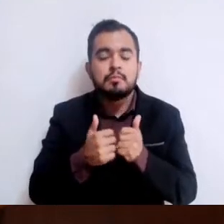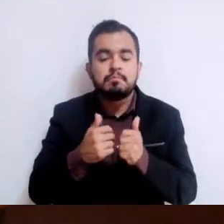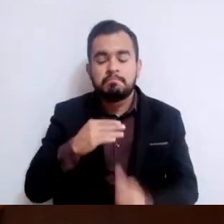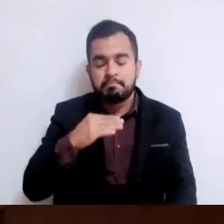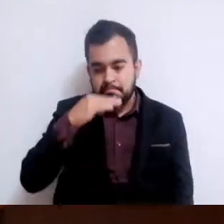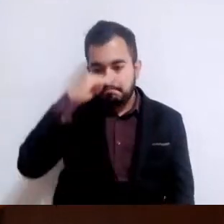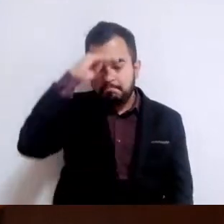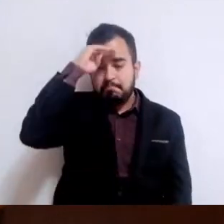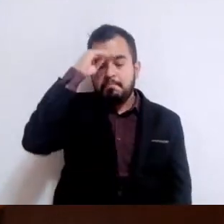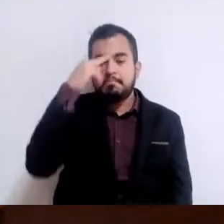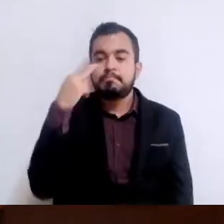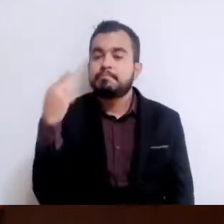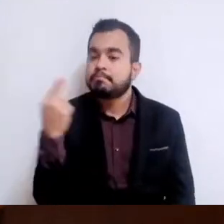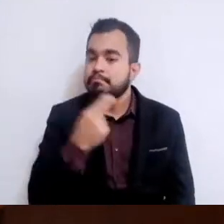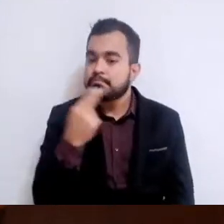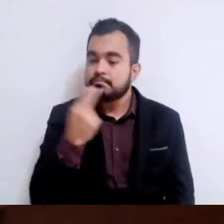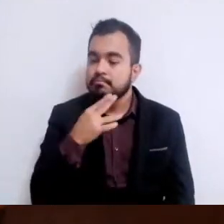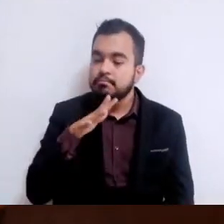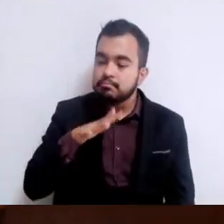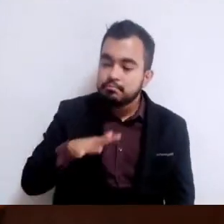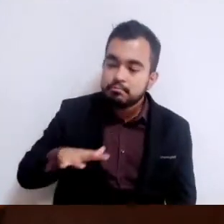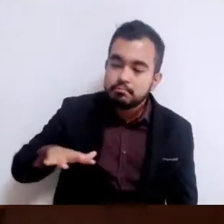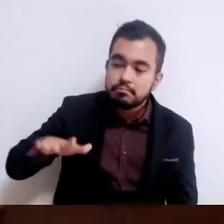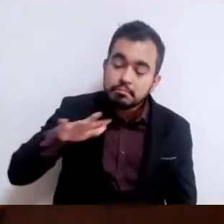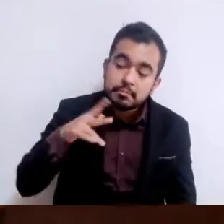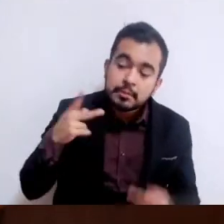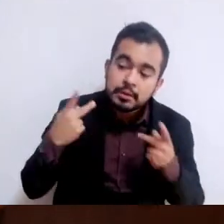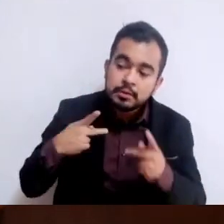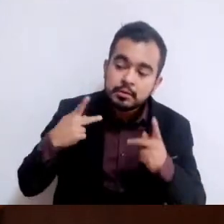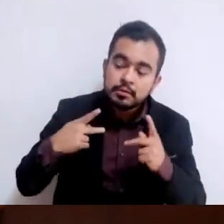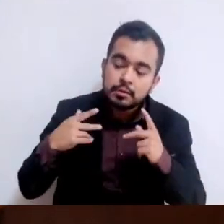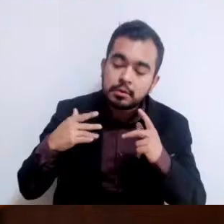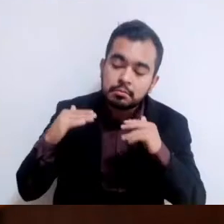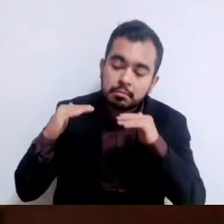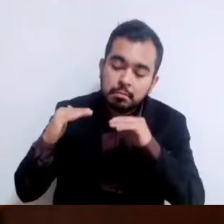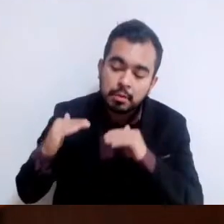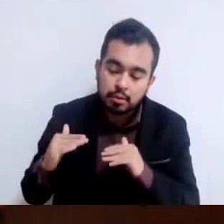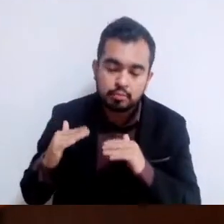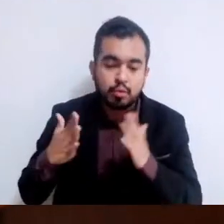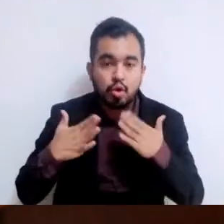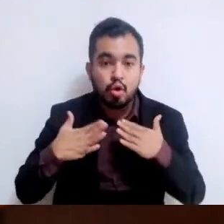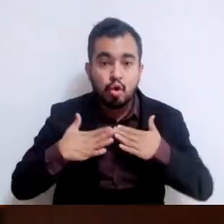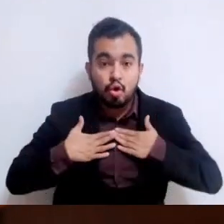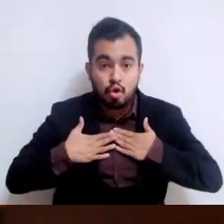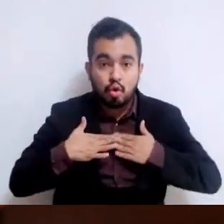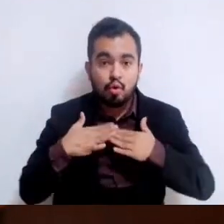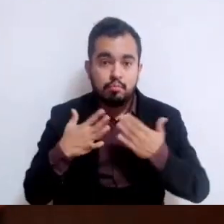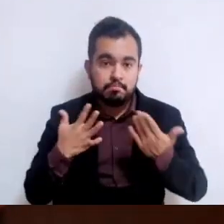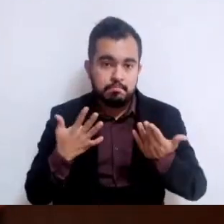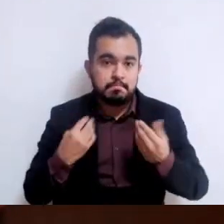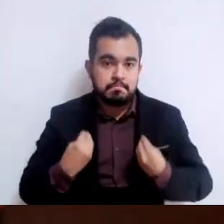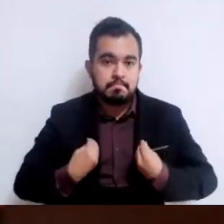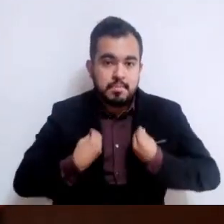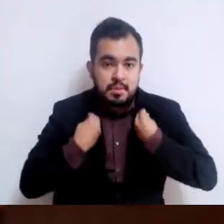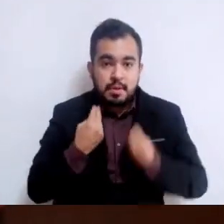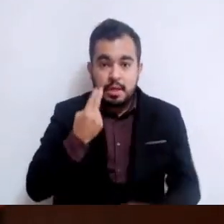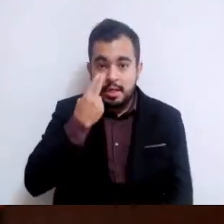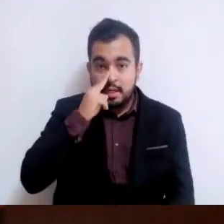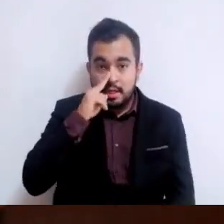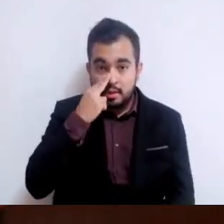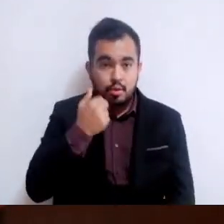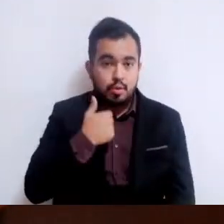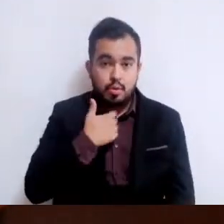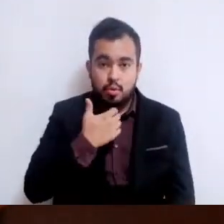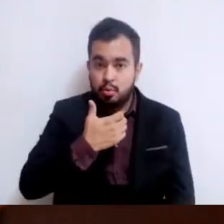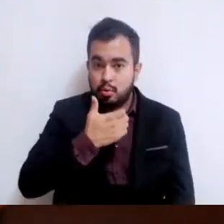interés de los más que menos tienen. Como vecino de Naucalpan, como usuario habitual del